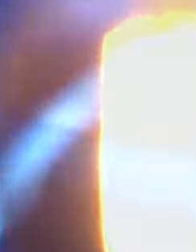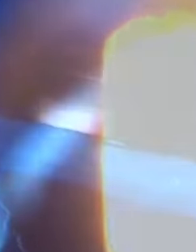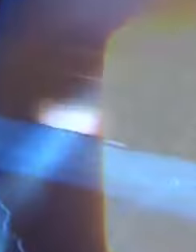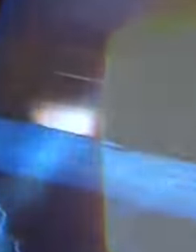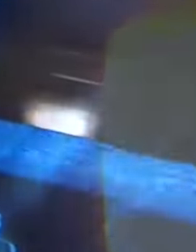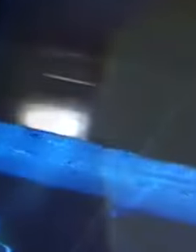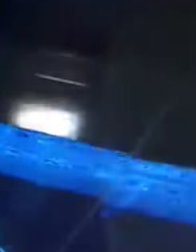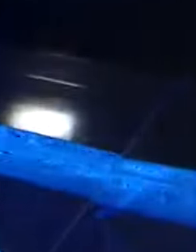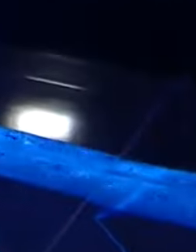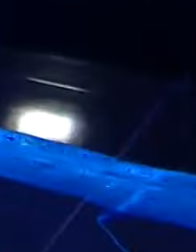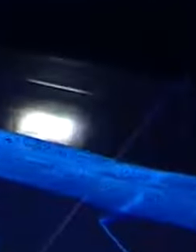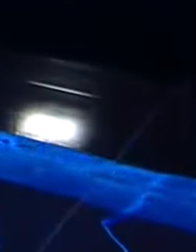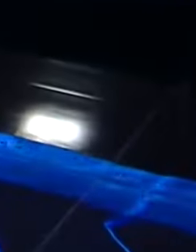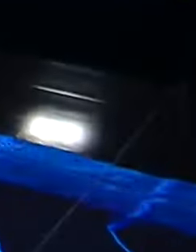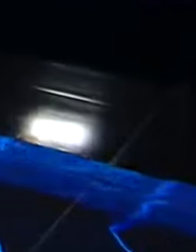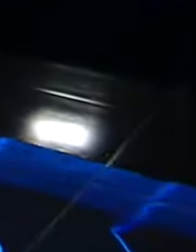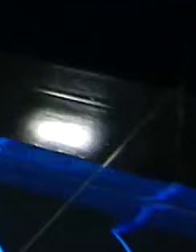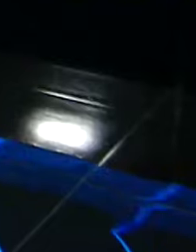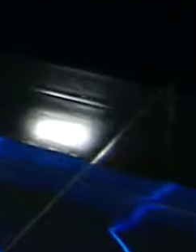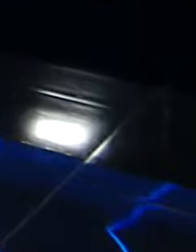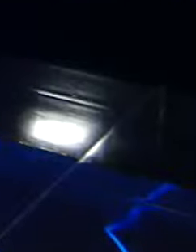Pero entendí,